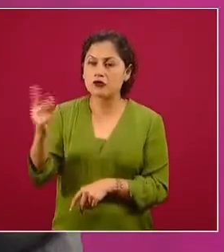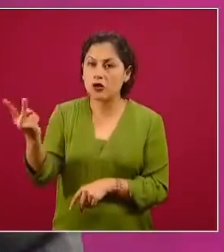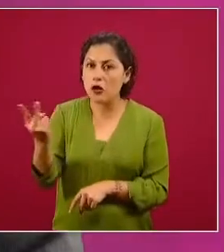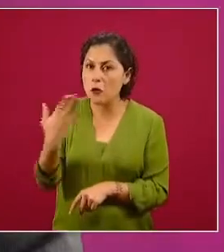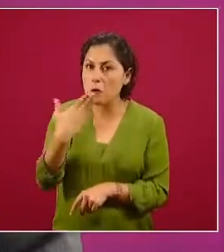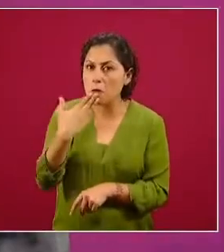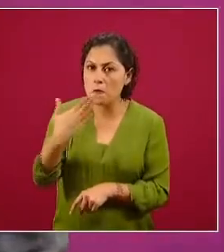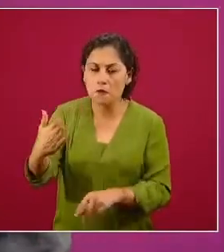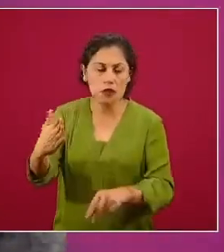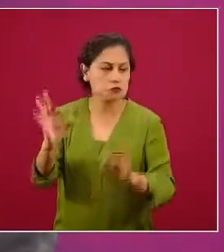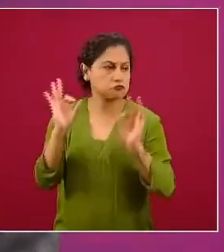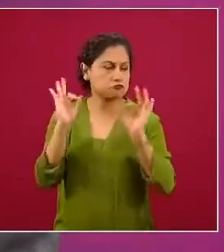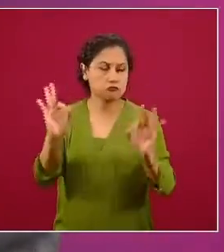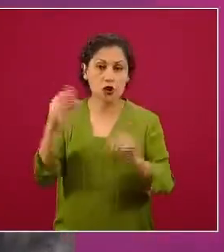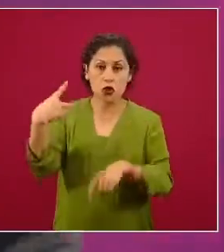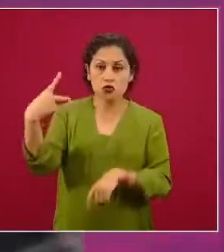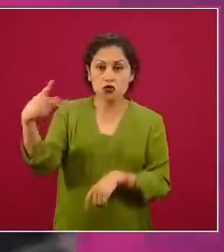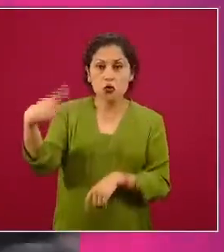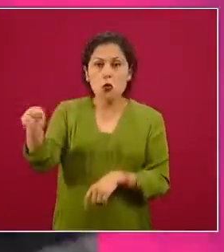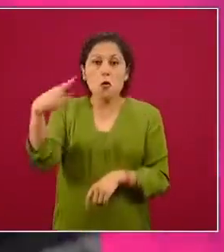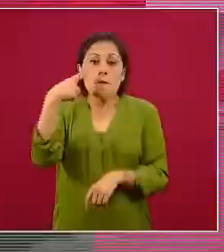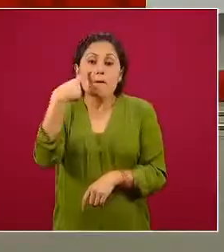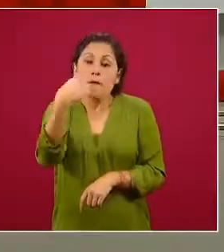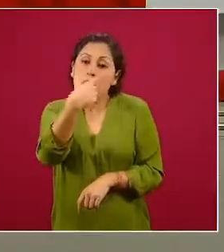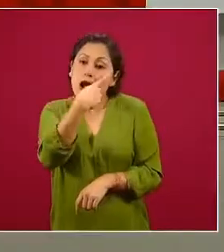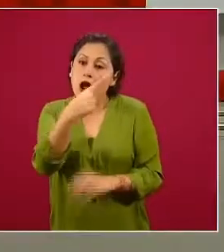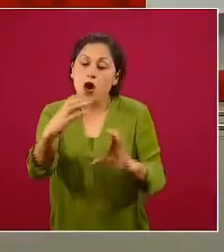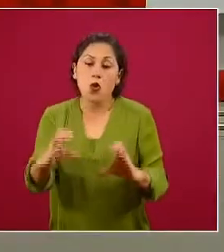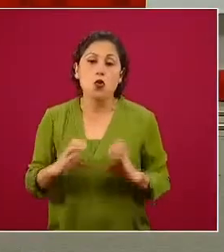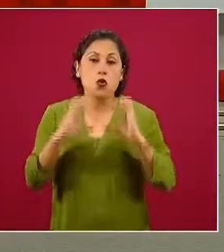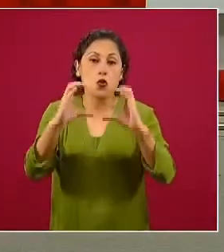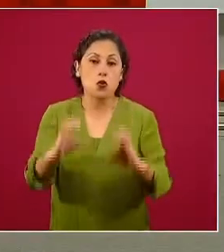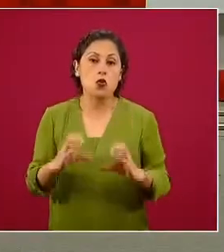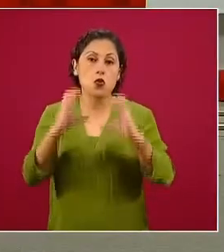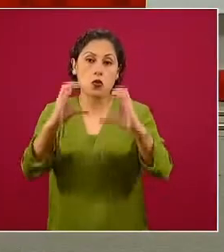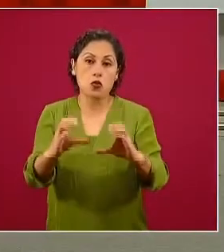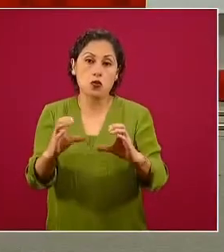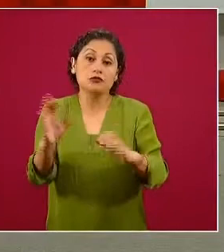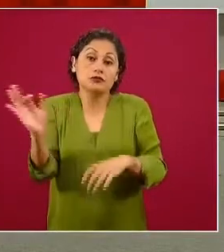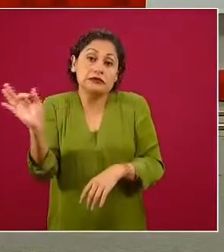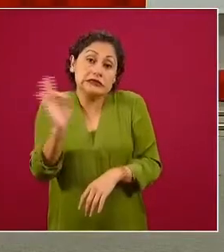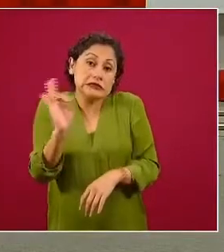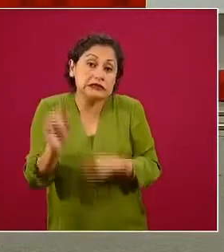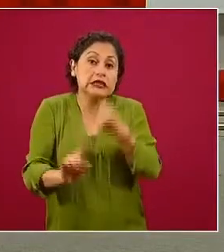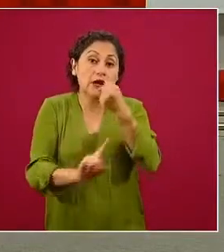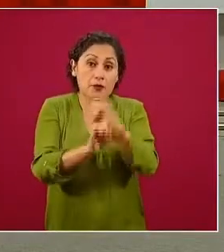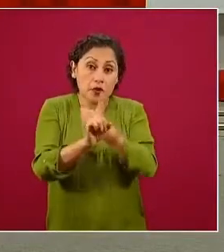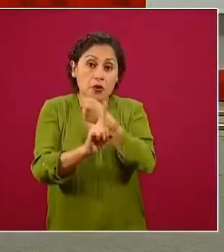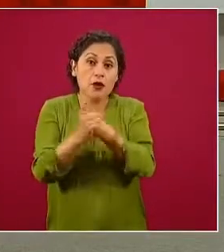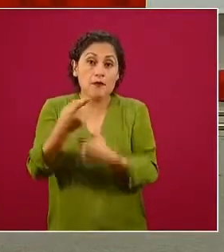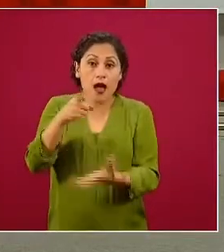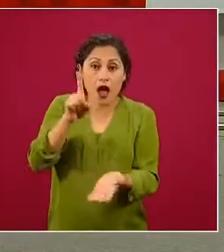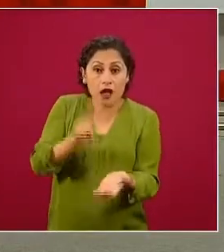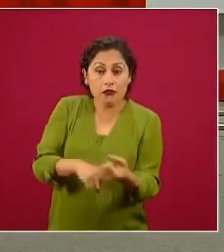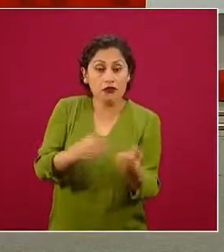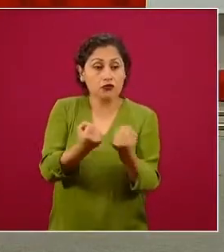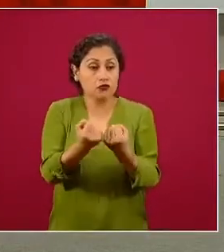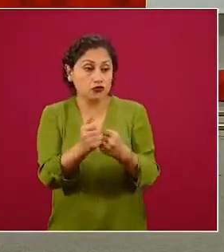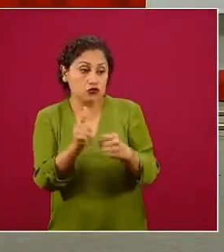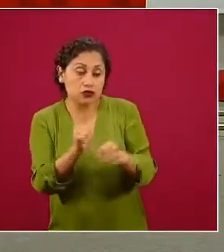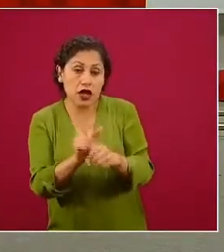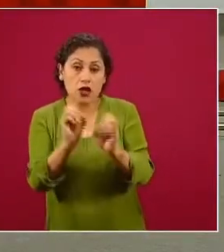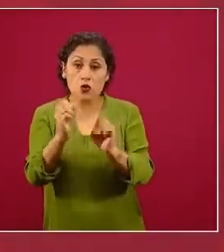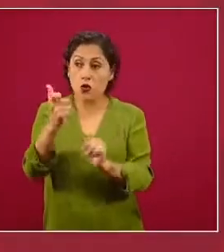precaución. Puede tener algunas otras consecuencias en la parte social y económica, pero en la parte de salud nos parece